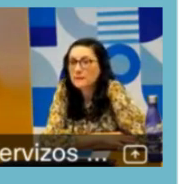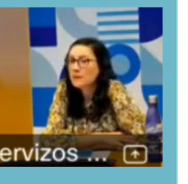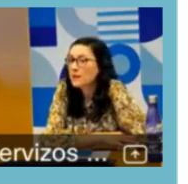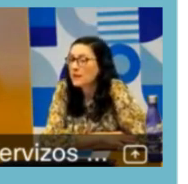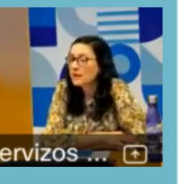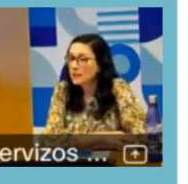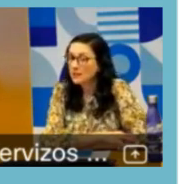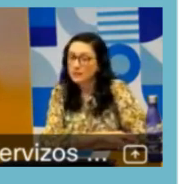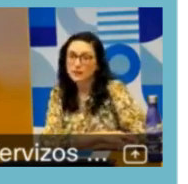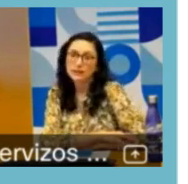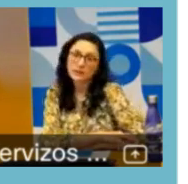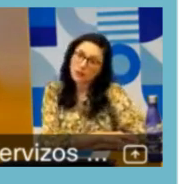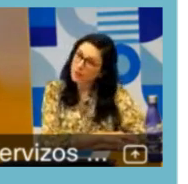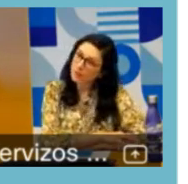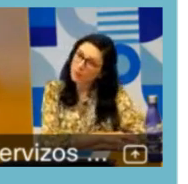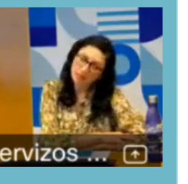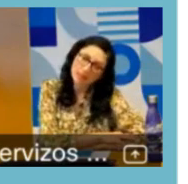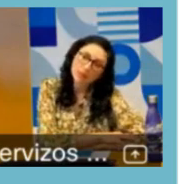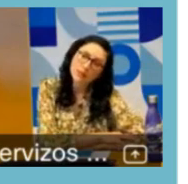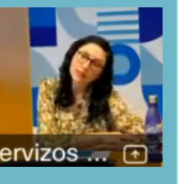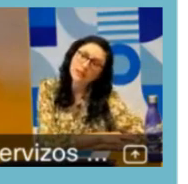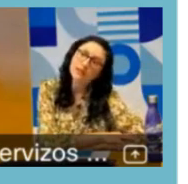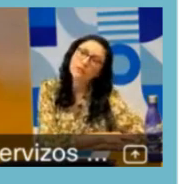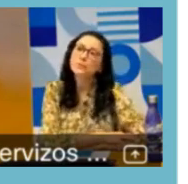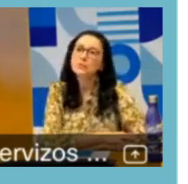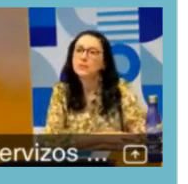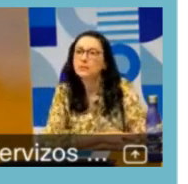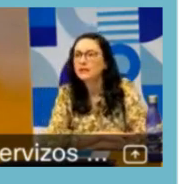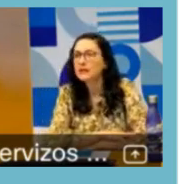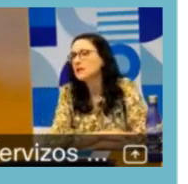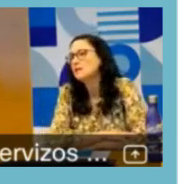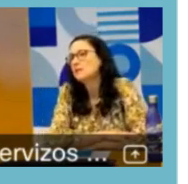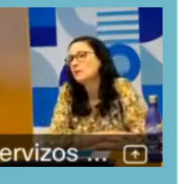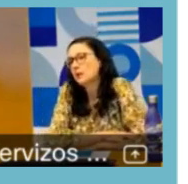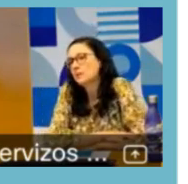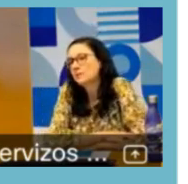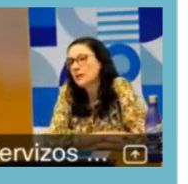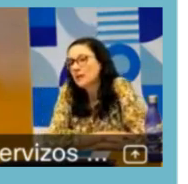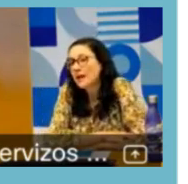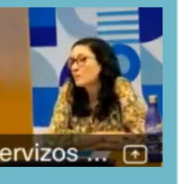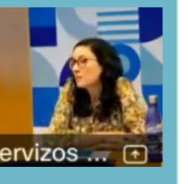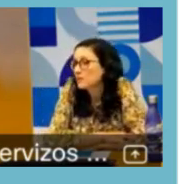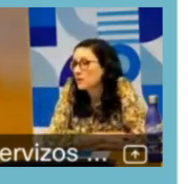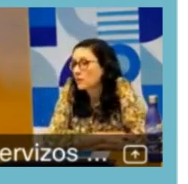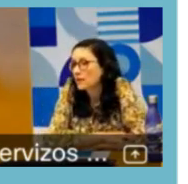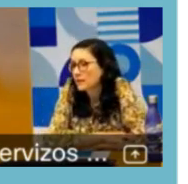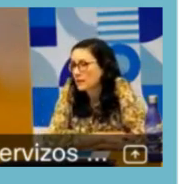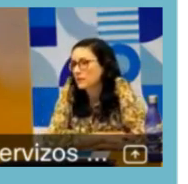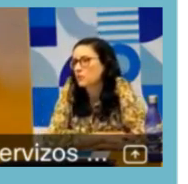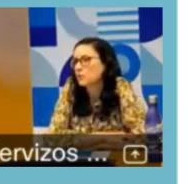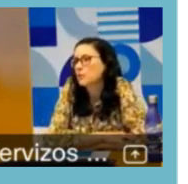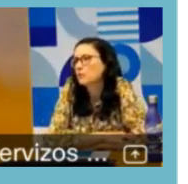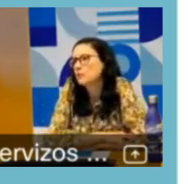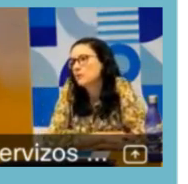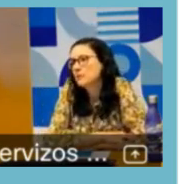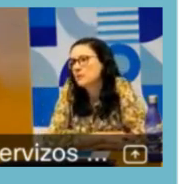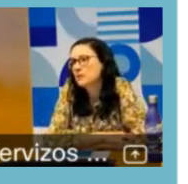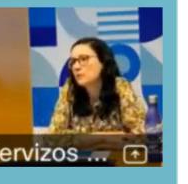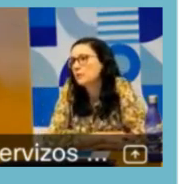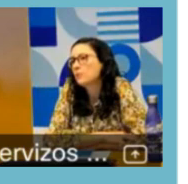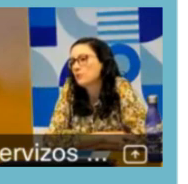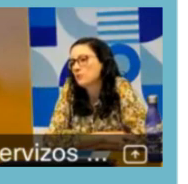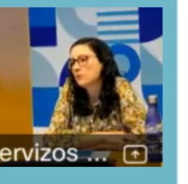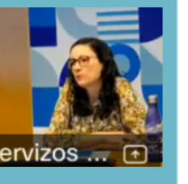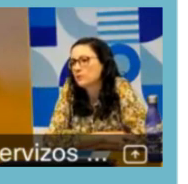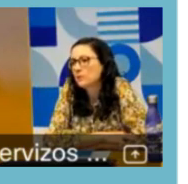eficacia. Entre 12 meses y 40 años, pues debe indicárseles vacuna. A los mayores de 40 años,